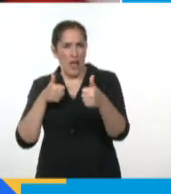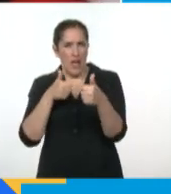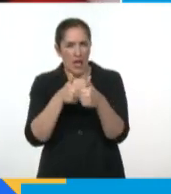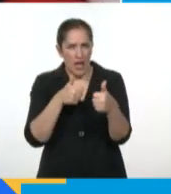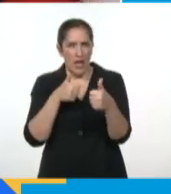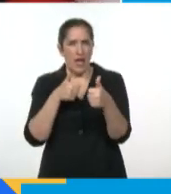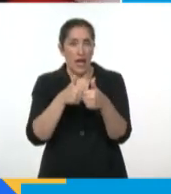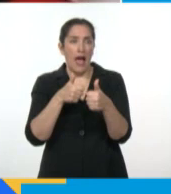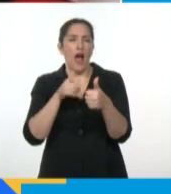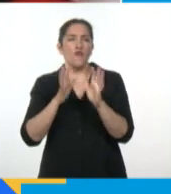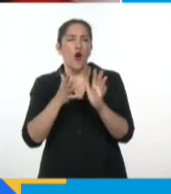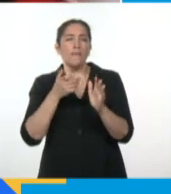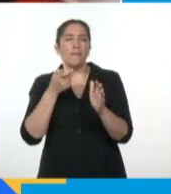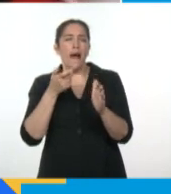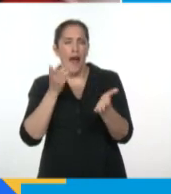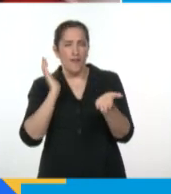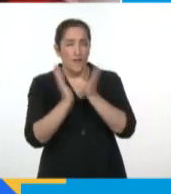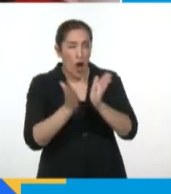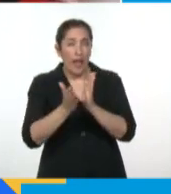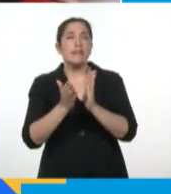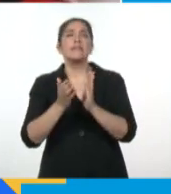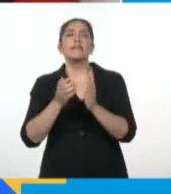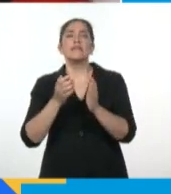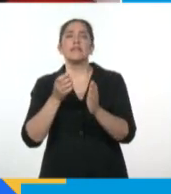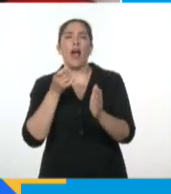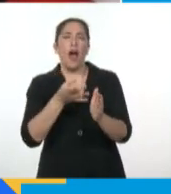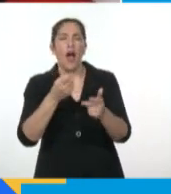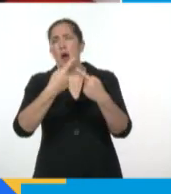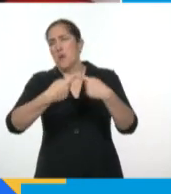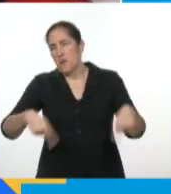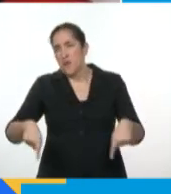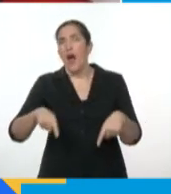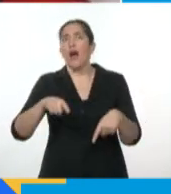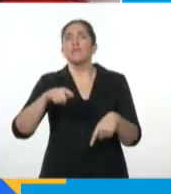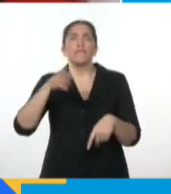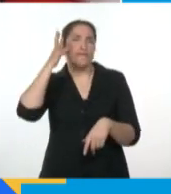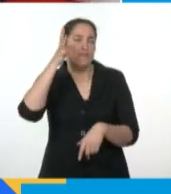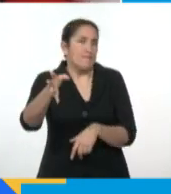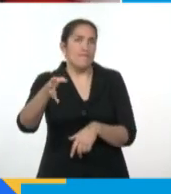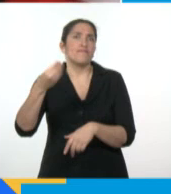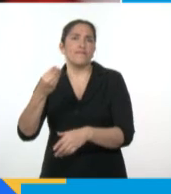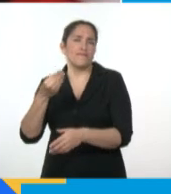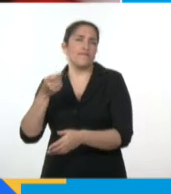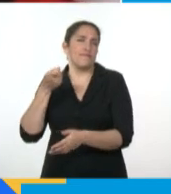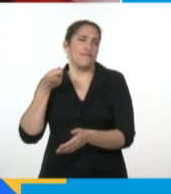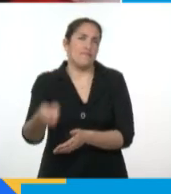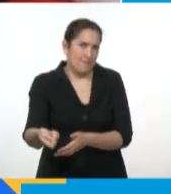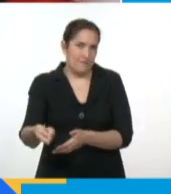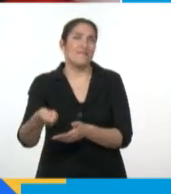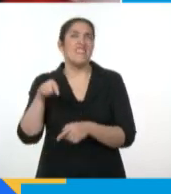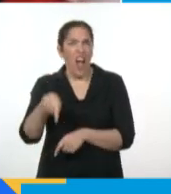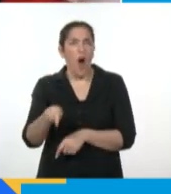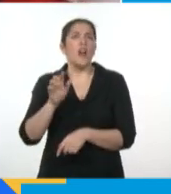la violencia, hasta las situaciones letales de las violencias que hoy llamamos